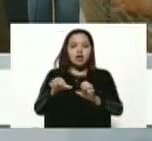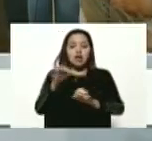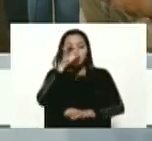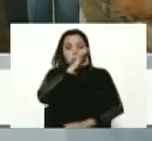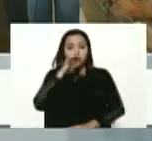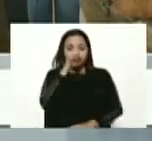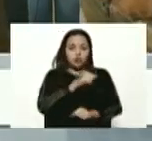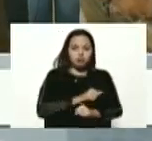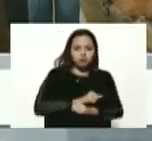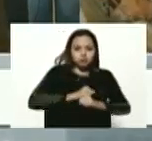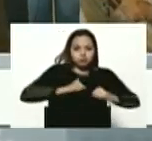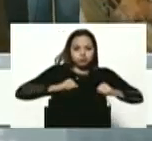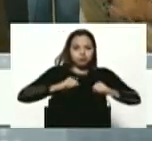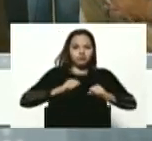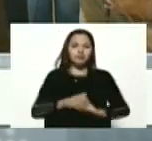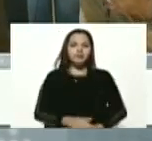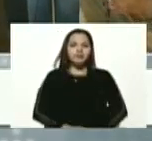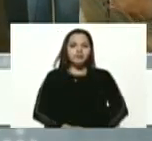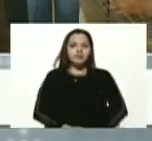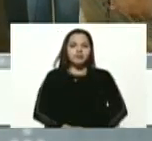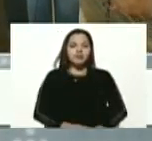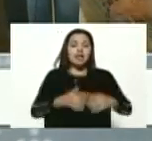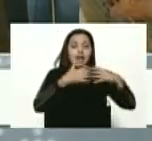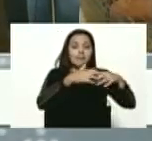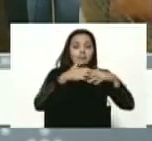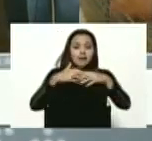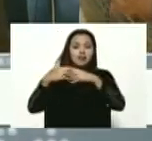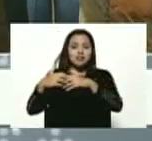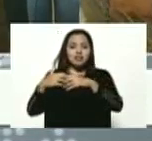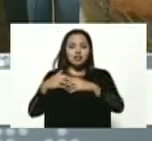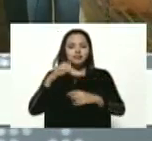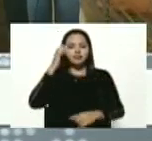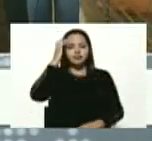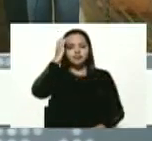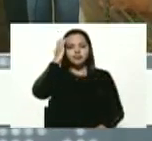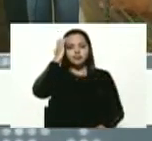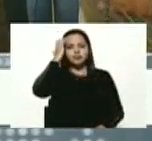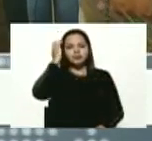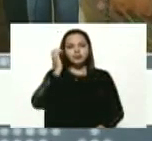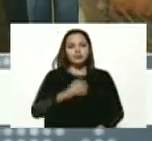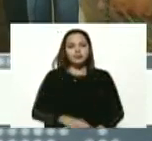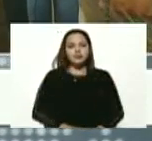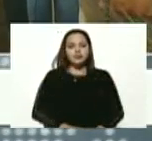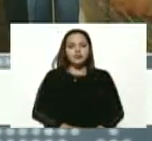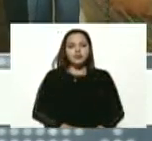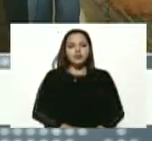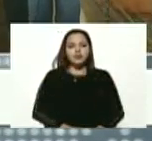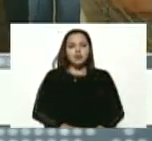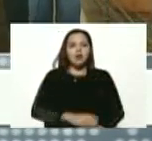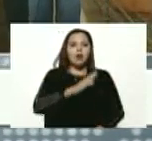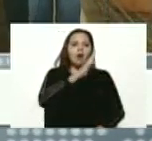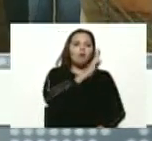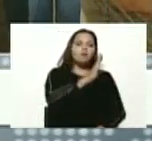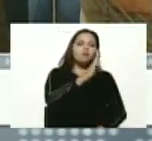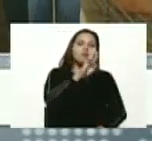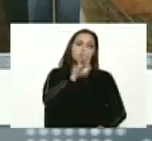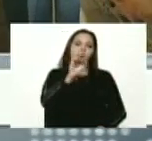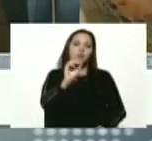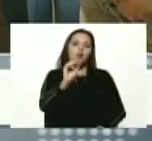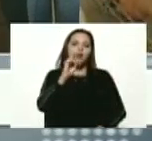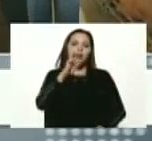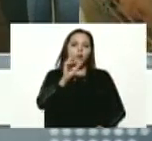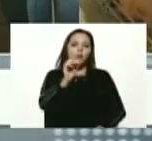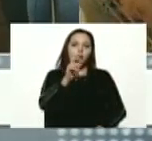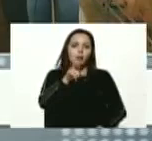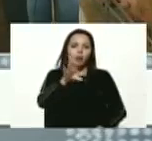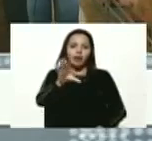de cerdos de la productora occidental porcina, Compañía Anónima, Proporca. Ustedes escucharon todas